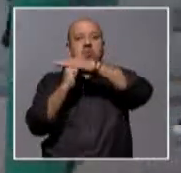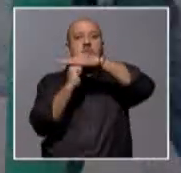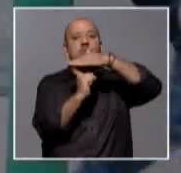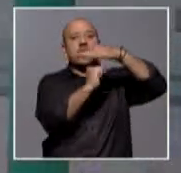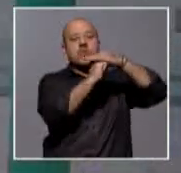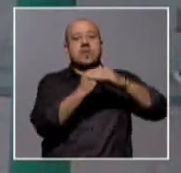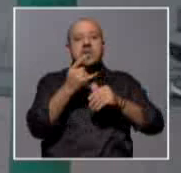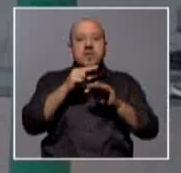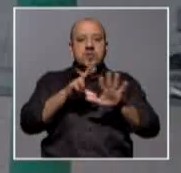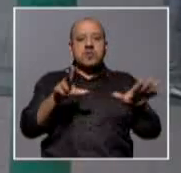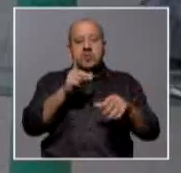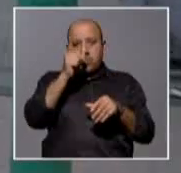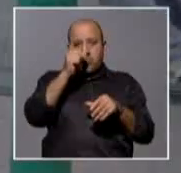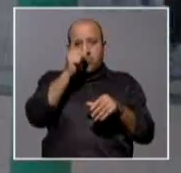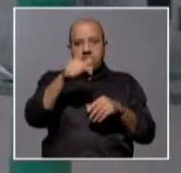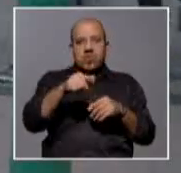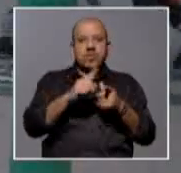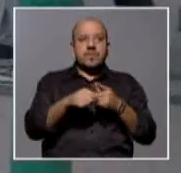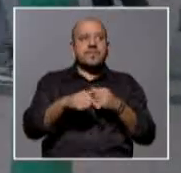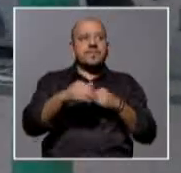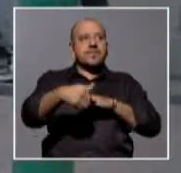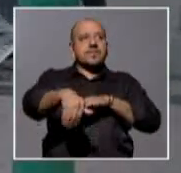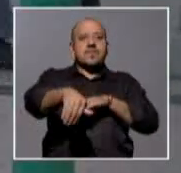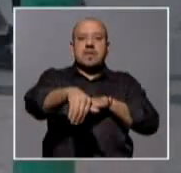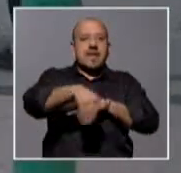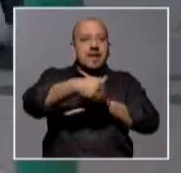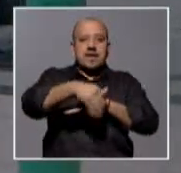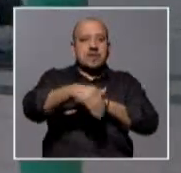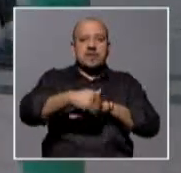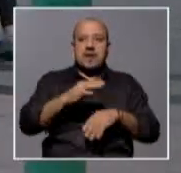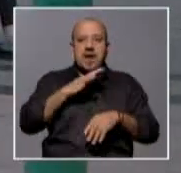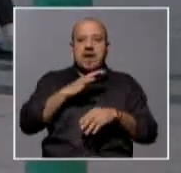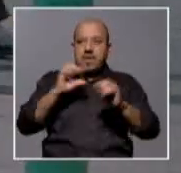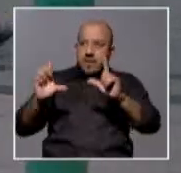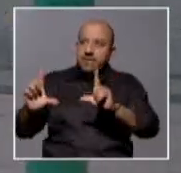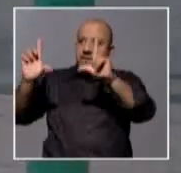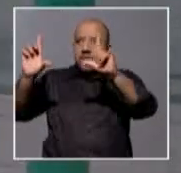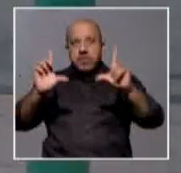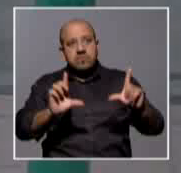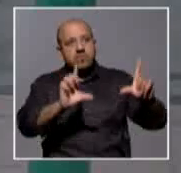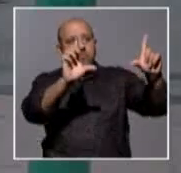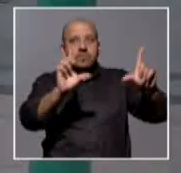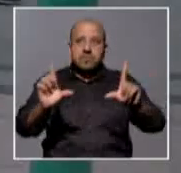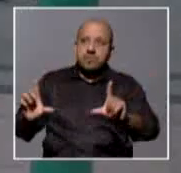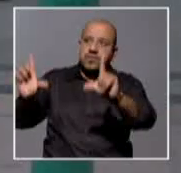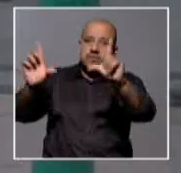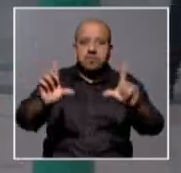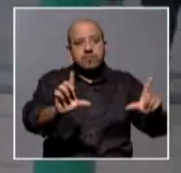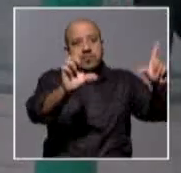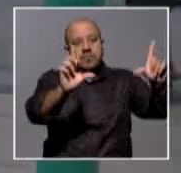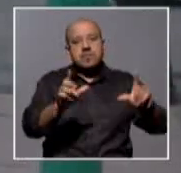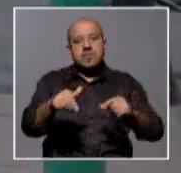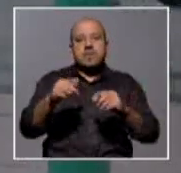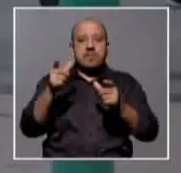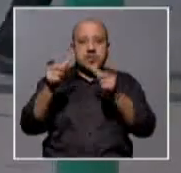todo 18 de julio, columna de tránsito, de alumbrado o de lo que sea. Las fotos de los desaparecidos en las columnas de